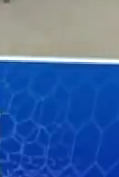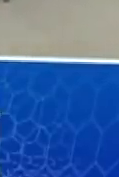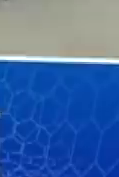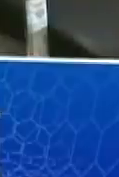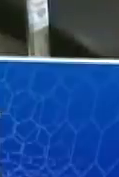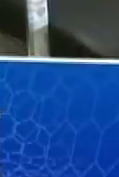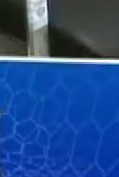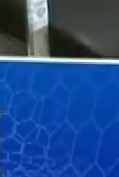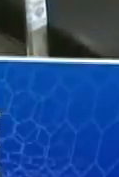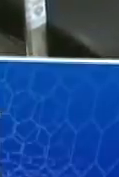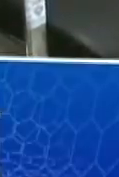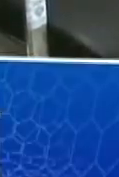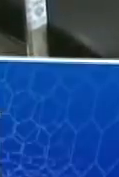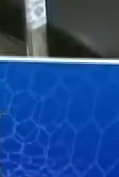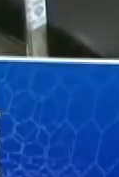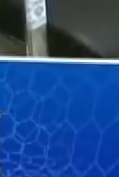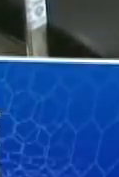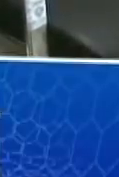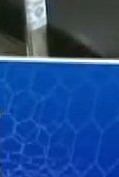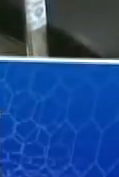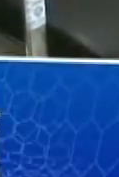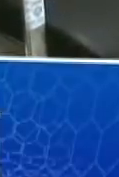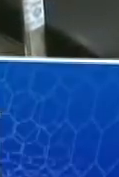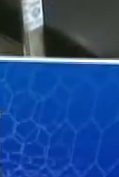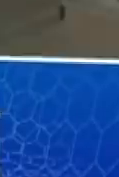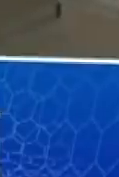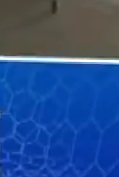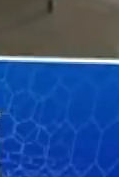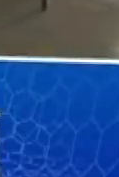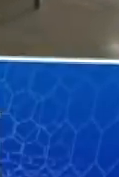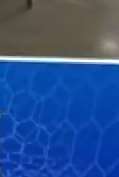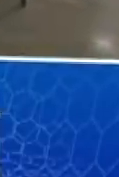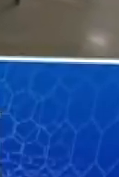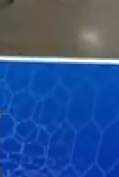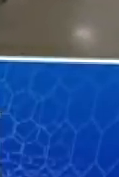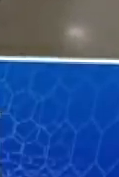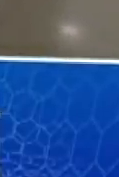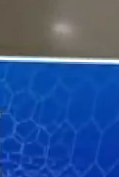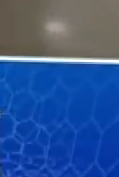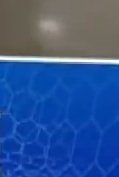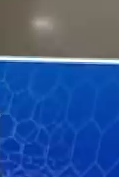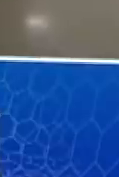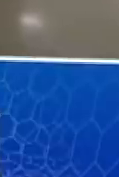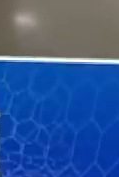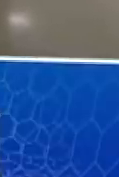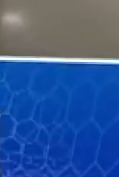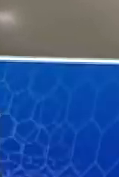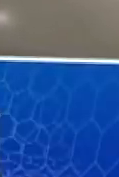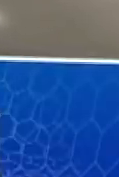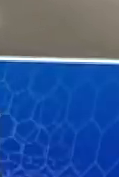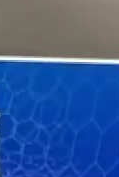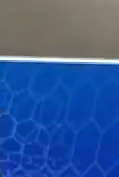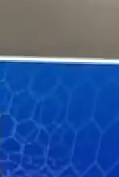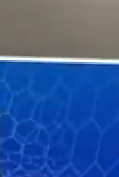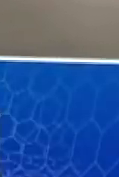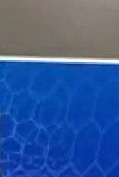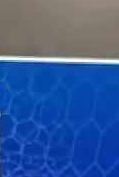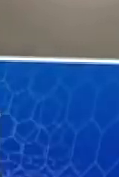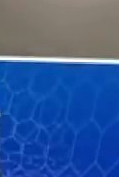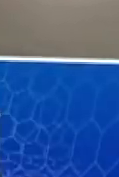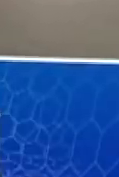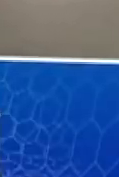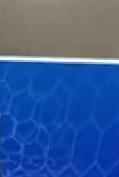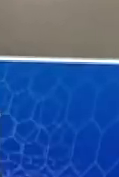y aprovecho mi saludo al pueblo de Monagas para enviarle un saludo a todo el pueblo de Oriente, ese